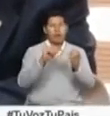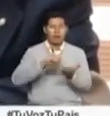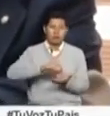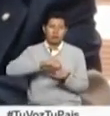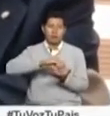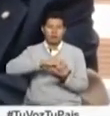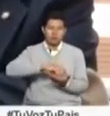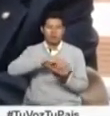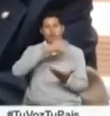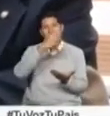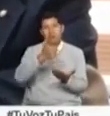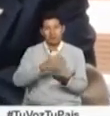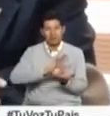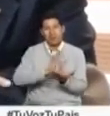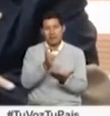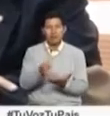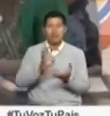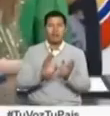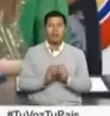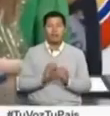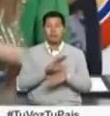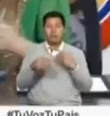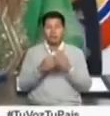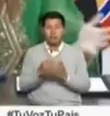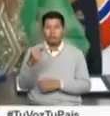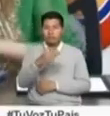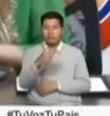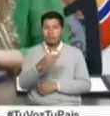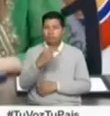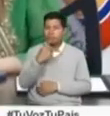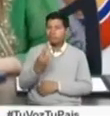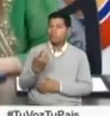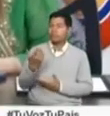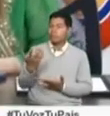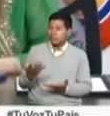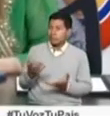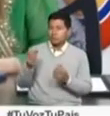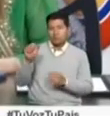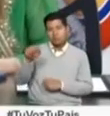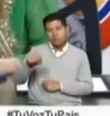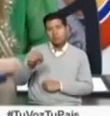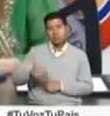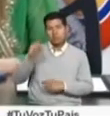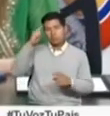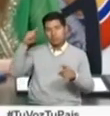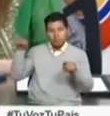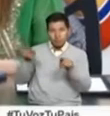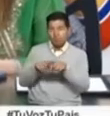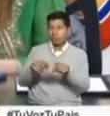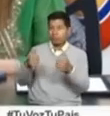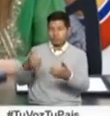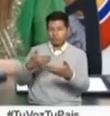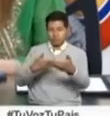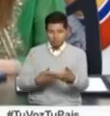del Colegio de Médicos de Imbabura, mostró su satisfacción por la apertura del ministerio para la generación de este documento, que constituye